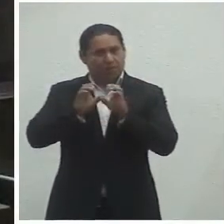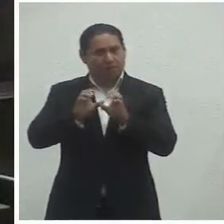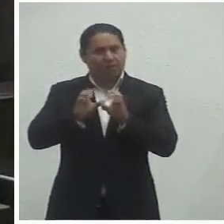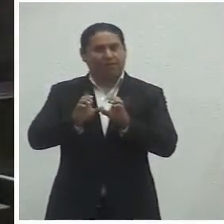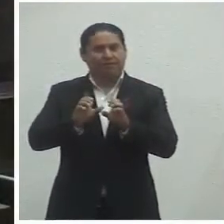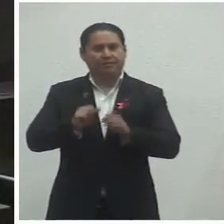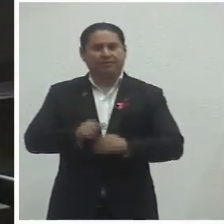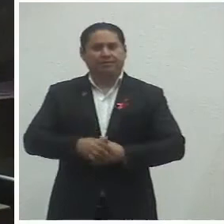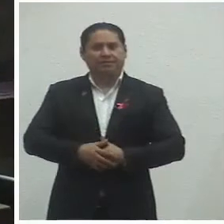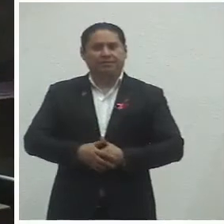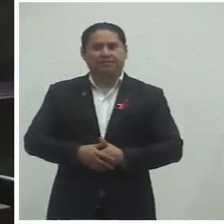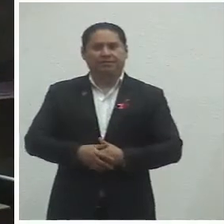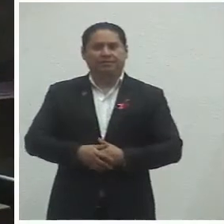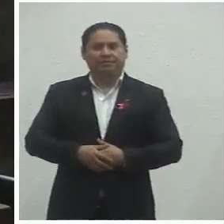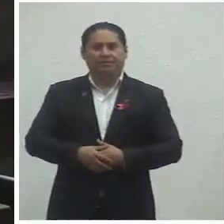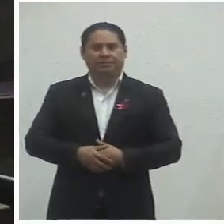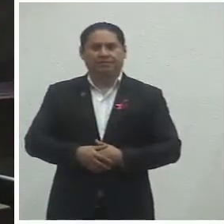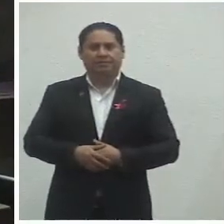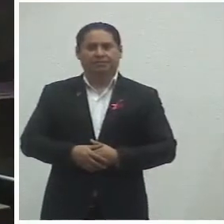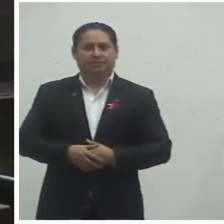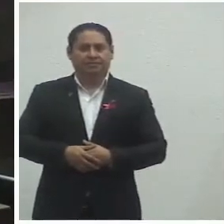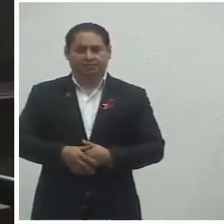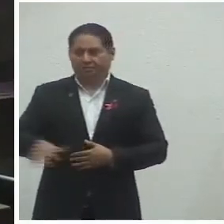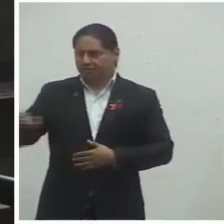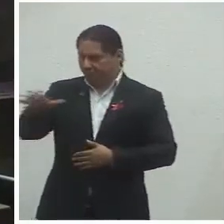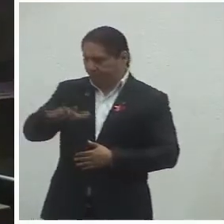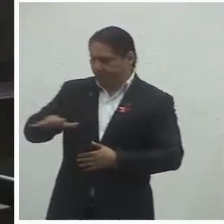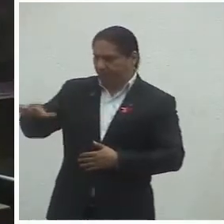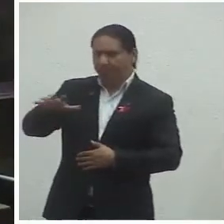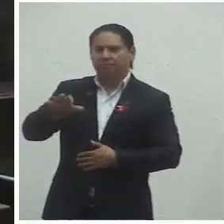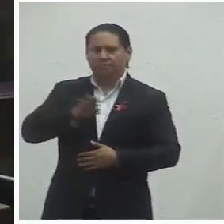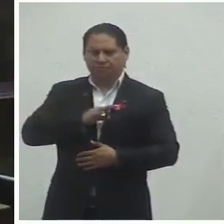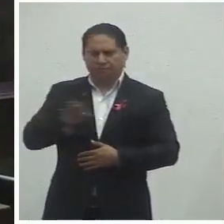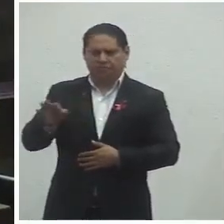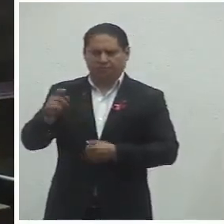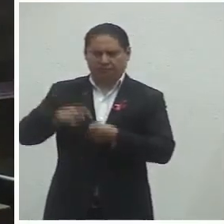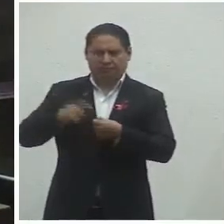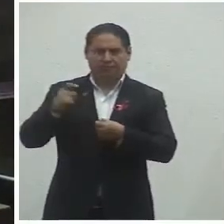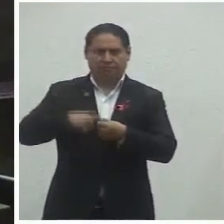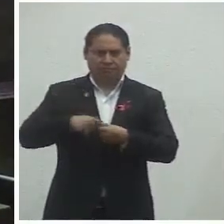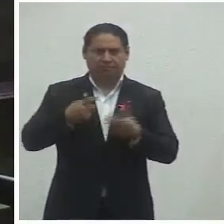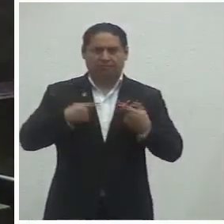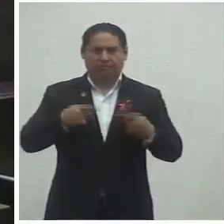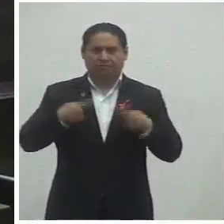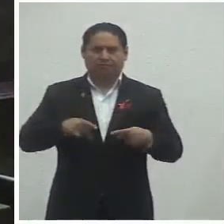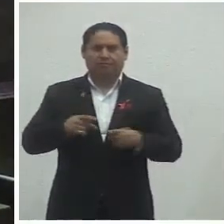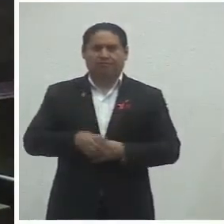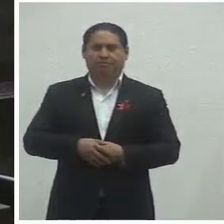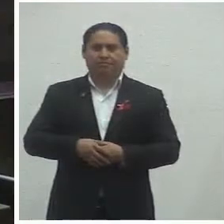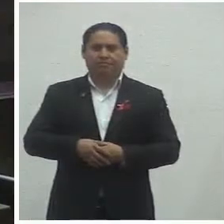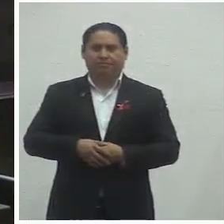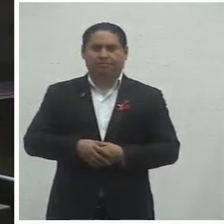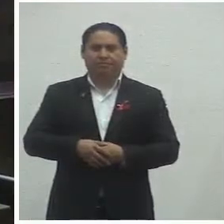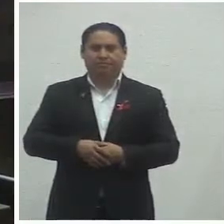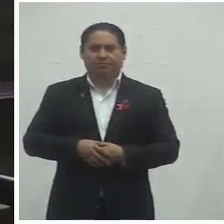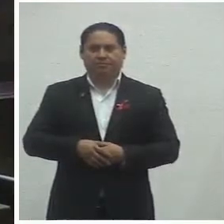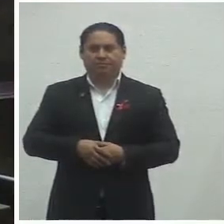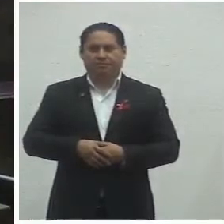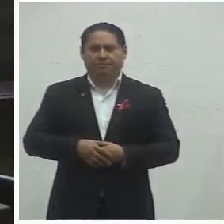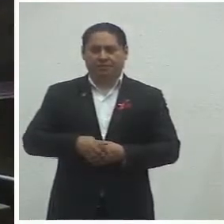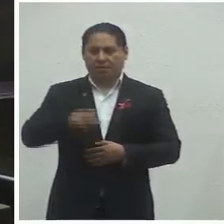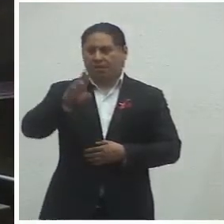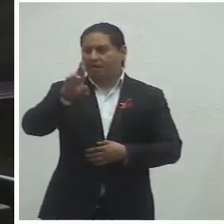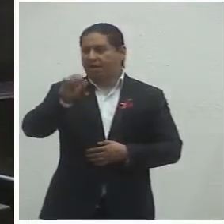cuidado. La democracia puede ser representativa o de participación ciudadana. En el caso de la revocación